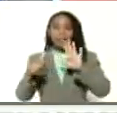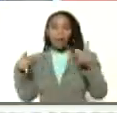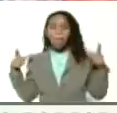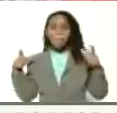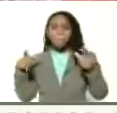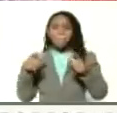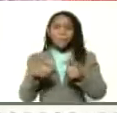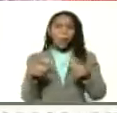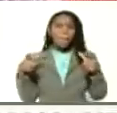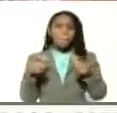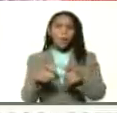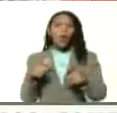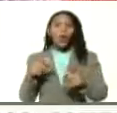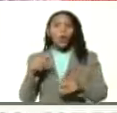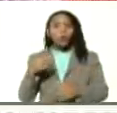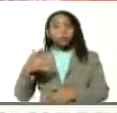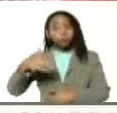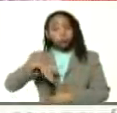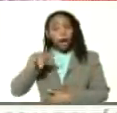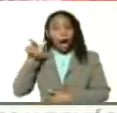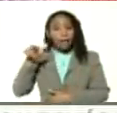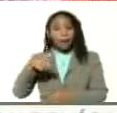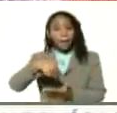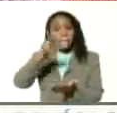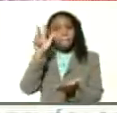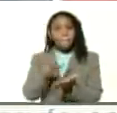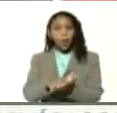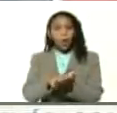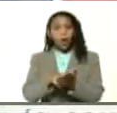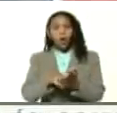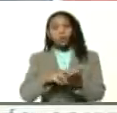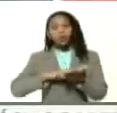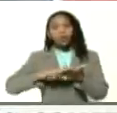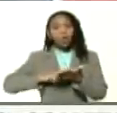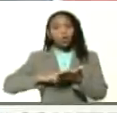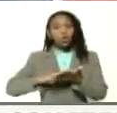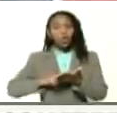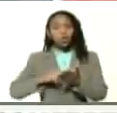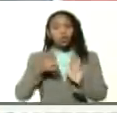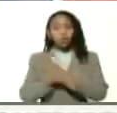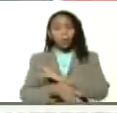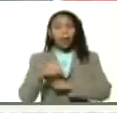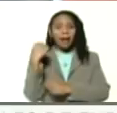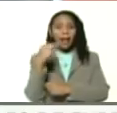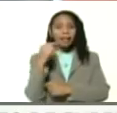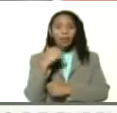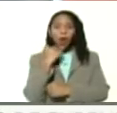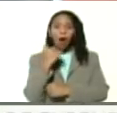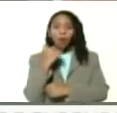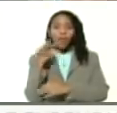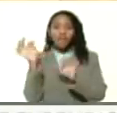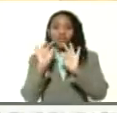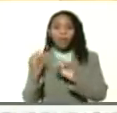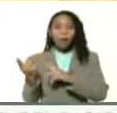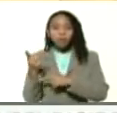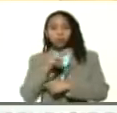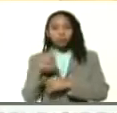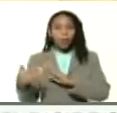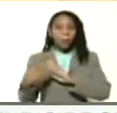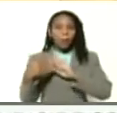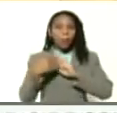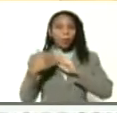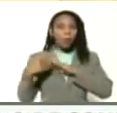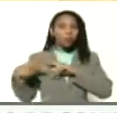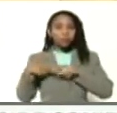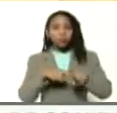sesiones, donde se aprobó la resolución sobre las repercusiones negativas de las medidas coercitivas